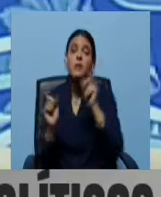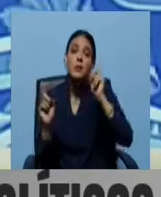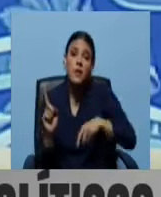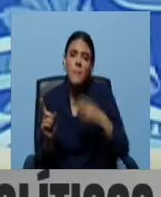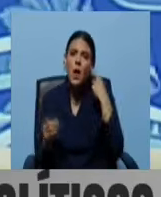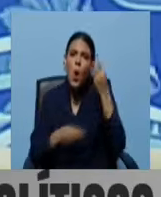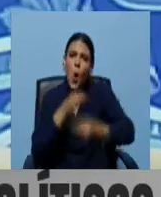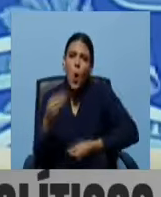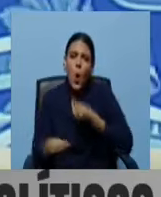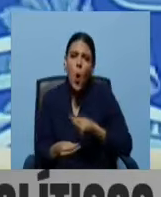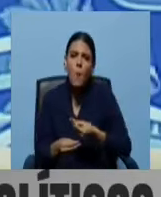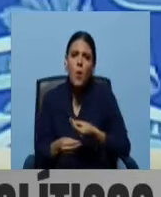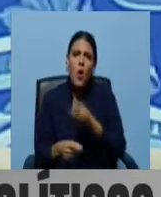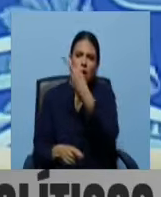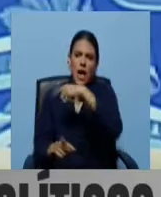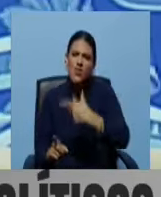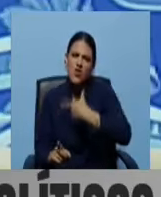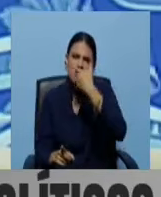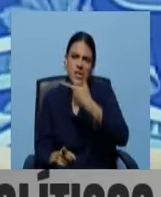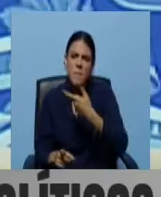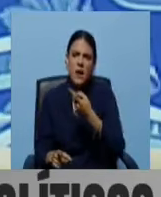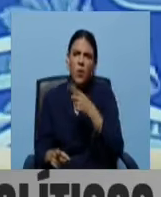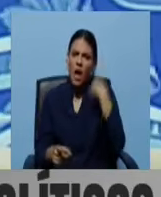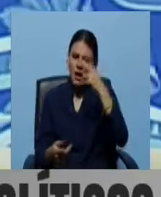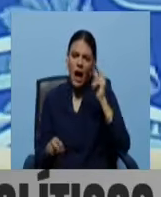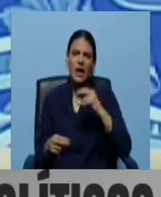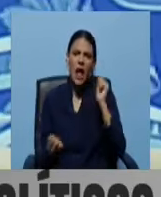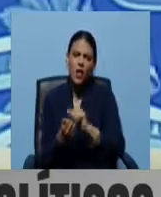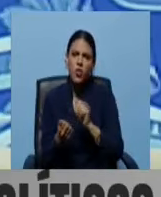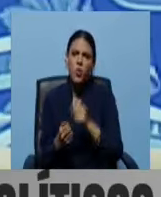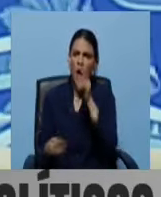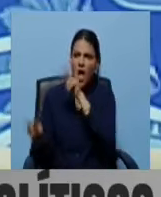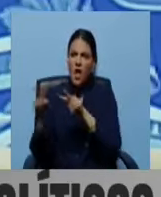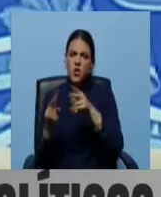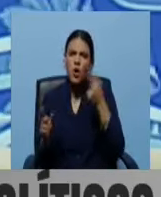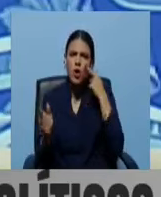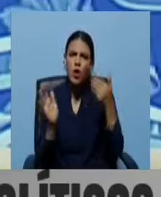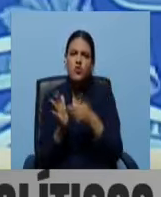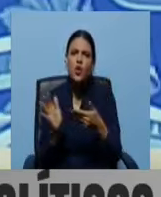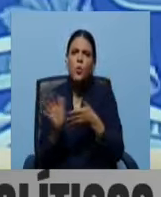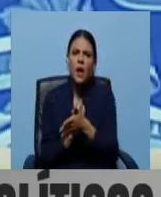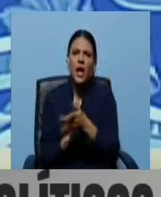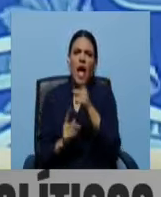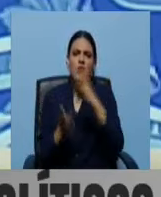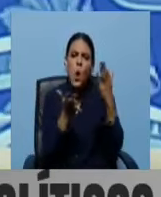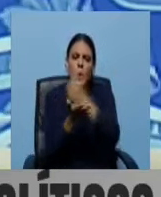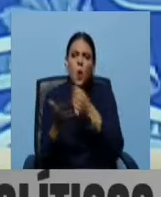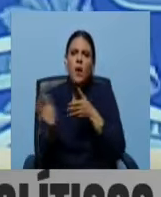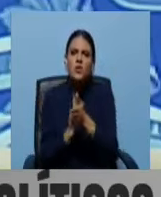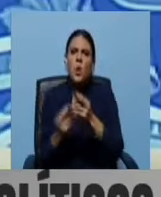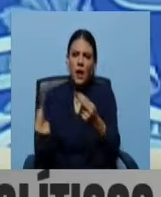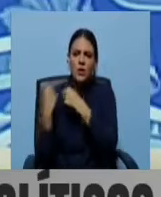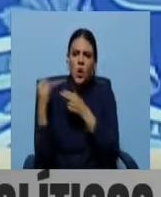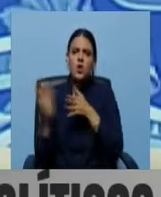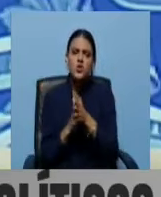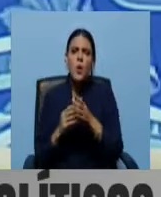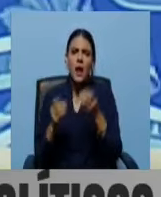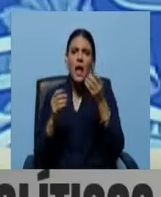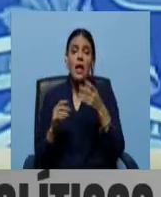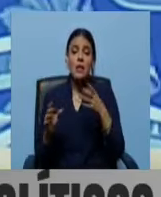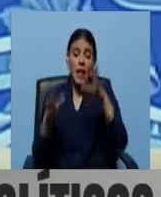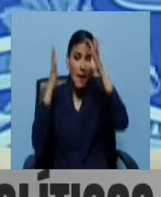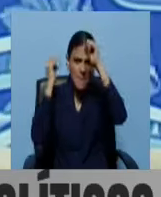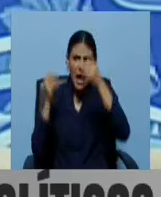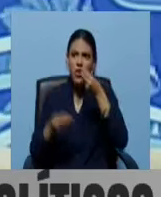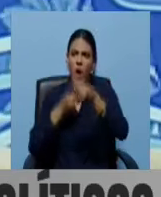cómo, con el mayor desparpajo y con el mayor descaro, se arrogan funciones de diplomáticos de países extranjeros para actuar en contra de